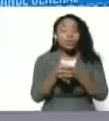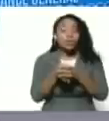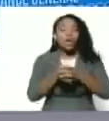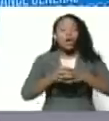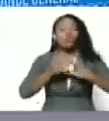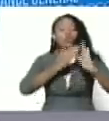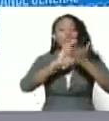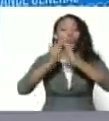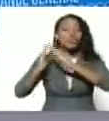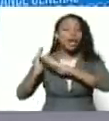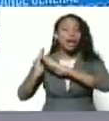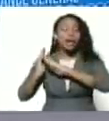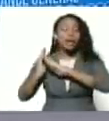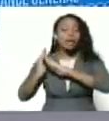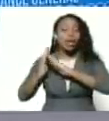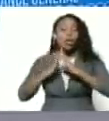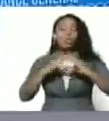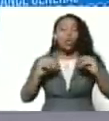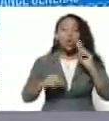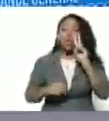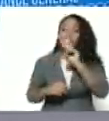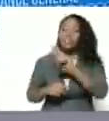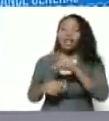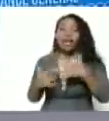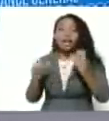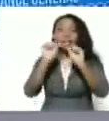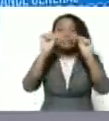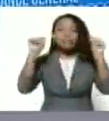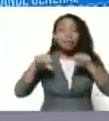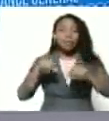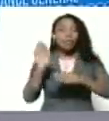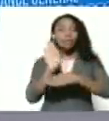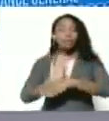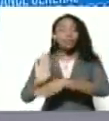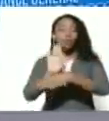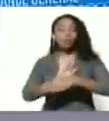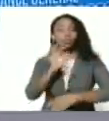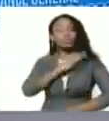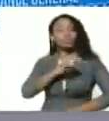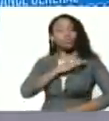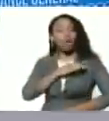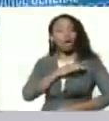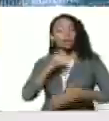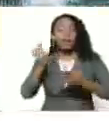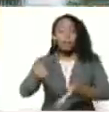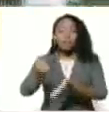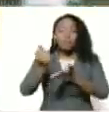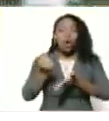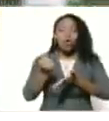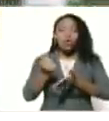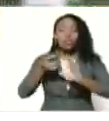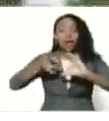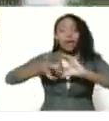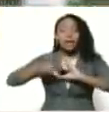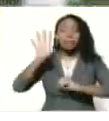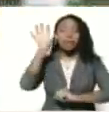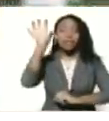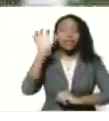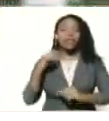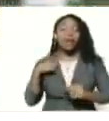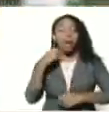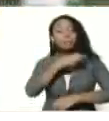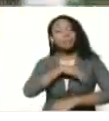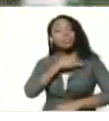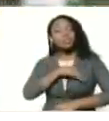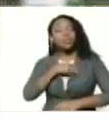comunal, todo lo que tiene que ver con el sistema de protección social, los bonos del carnet de la patria, de la Gran